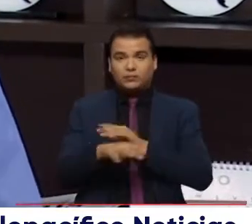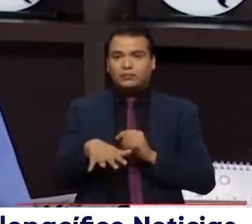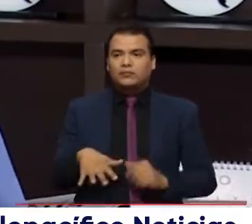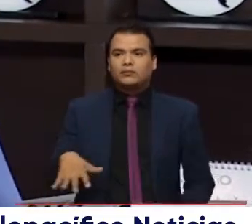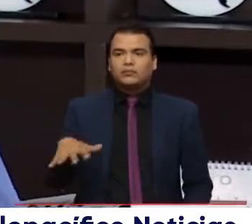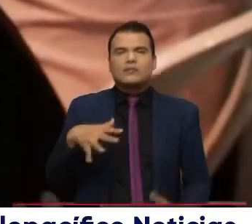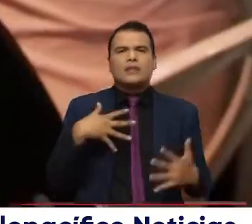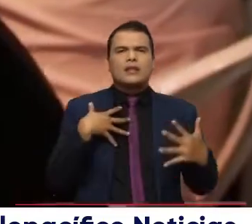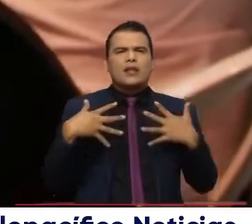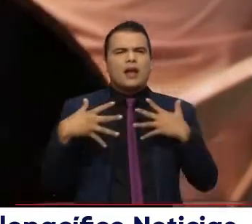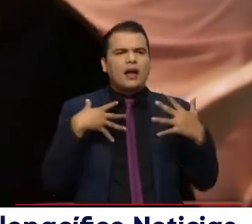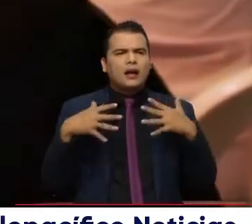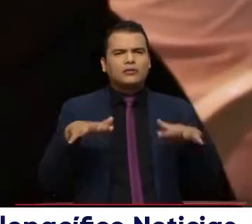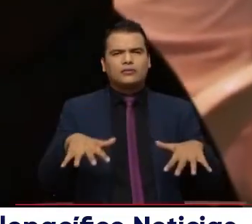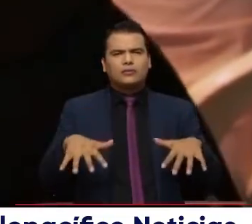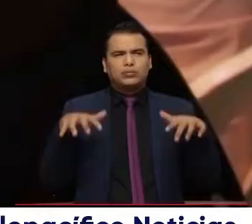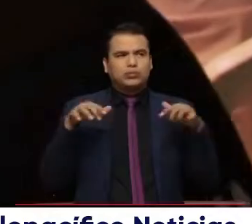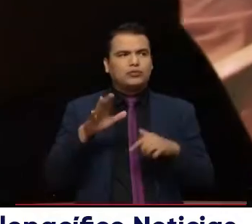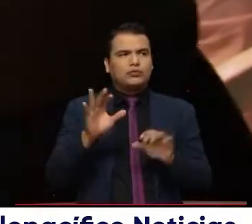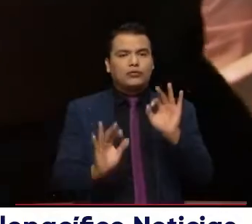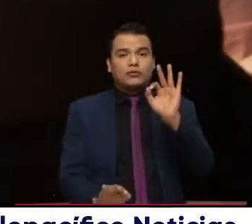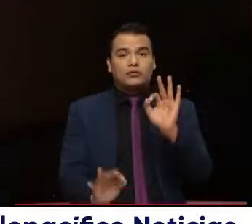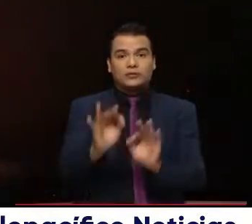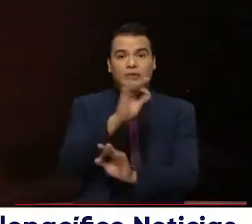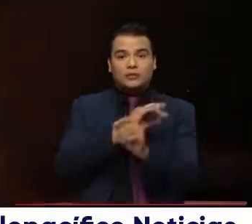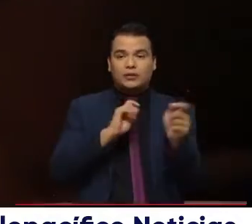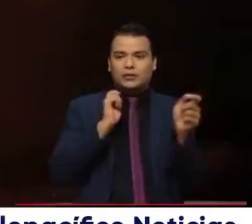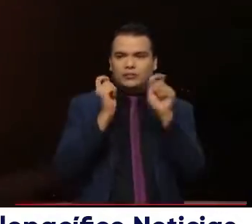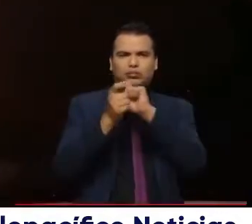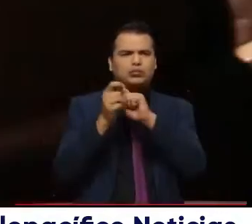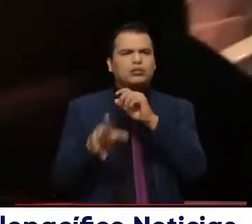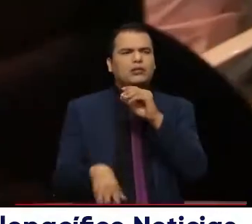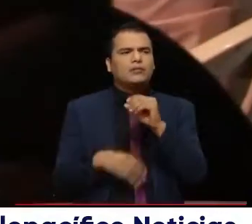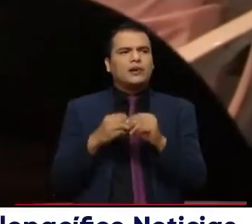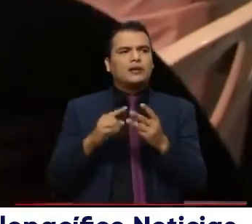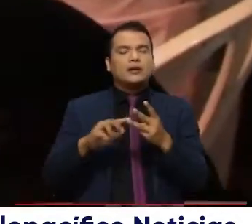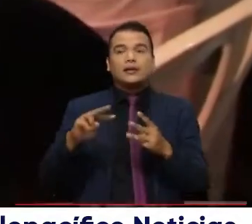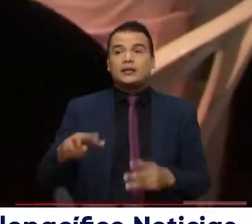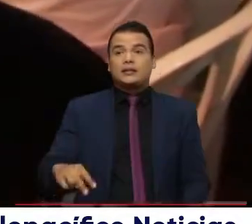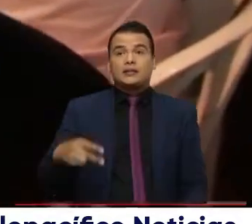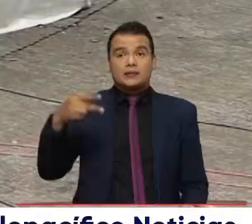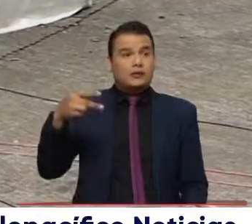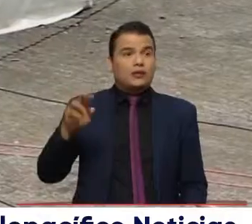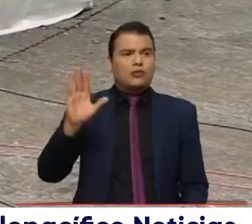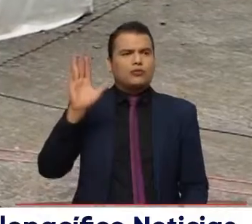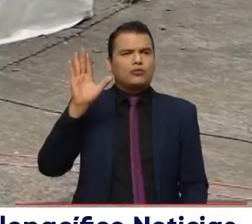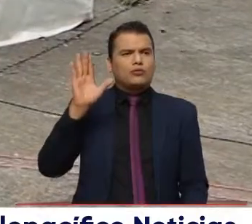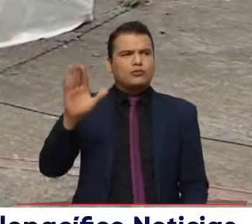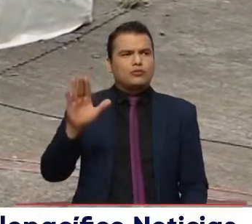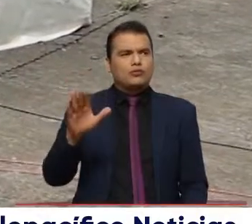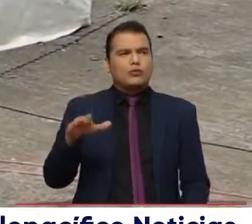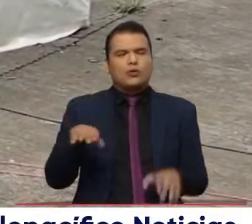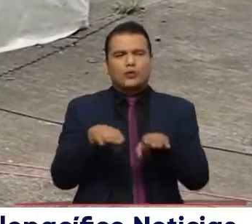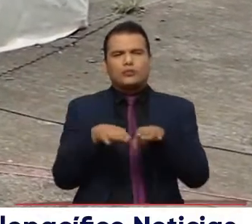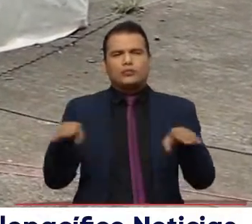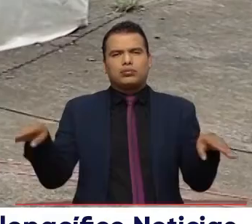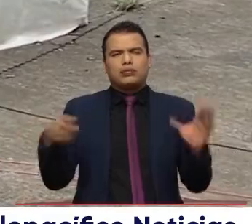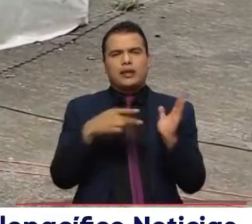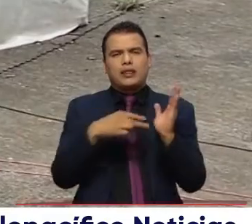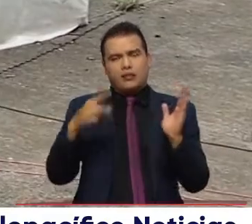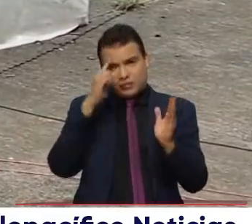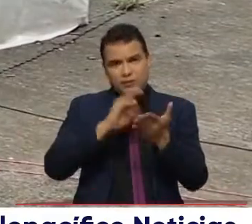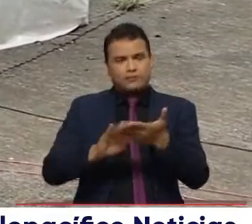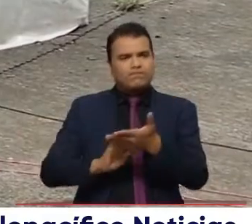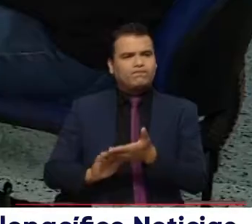teatro estudio y también de ampliar todo el segundo nivel del piso técnico.